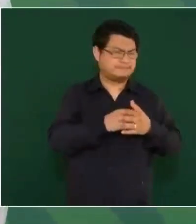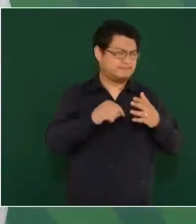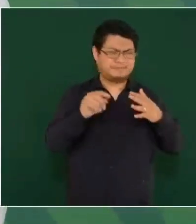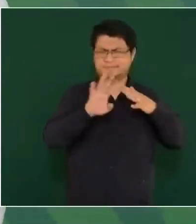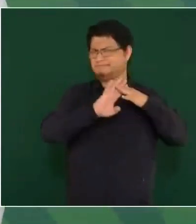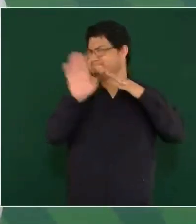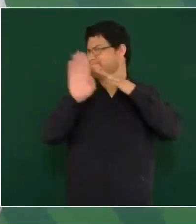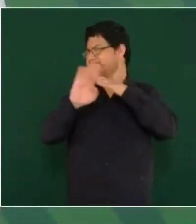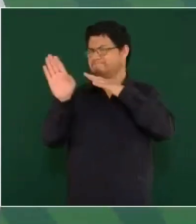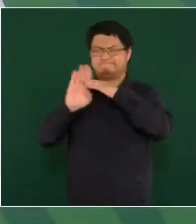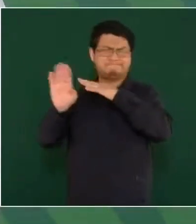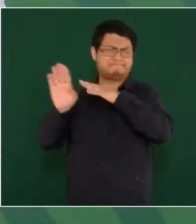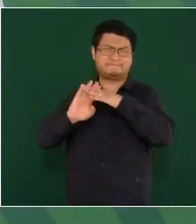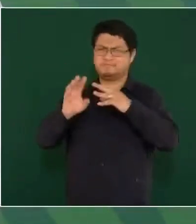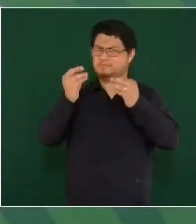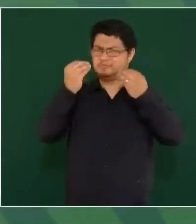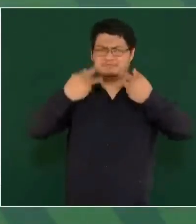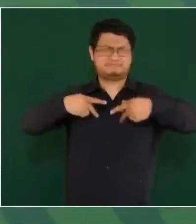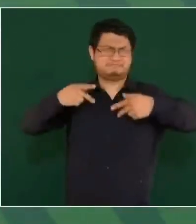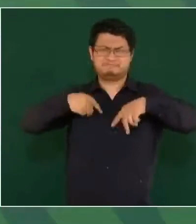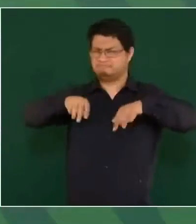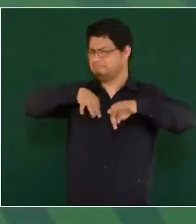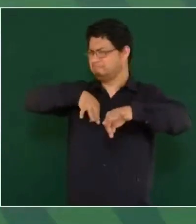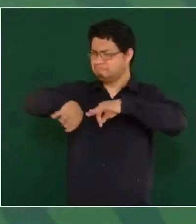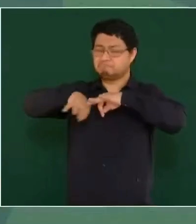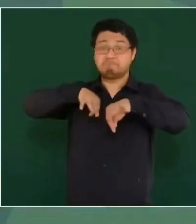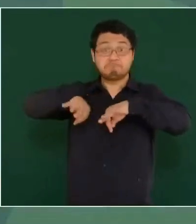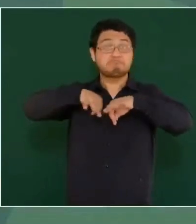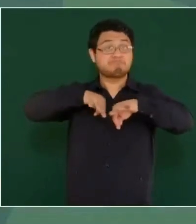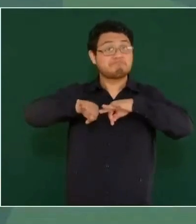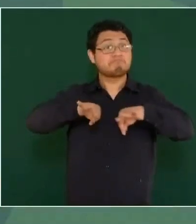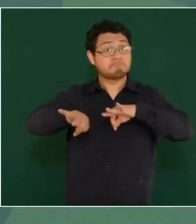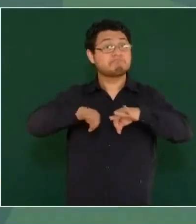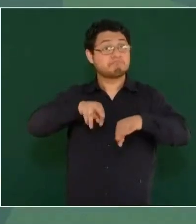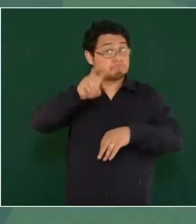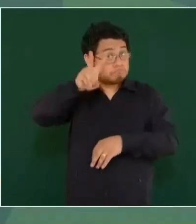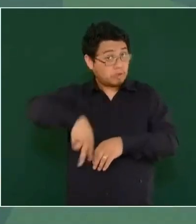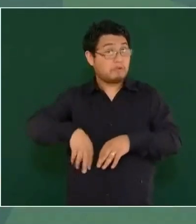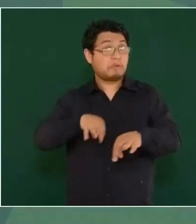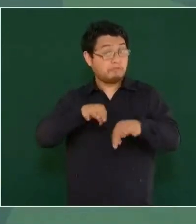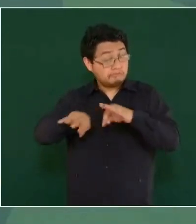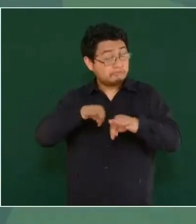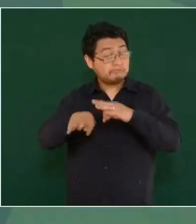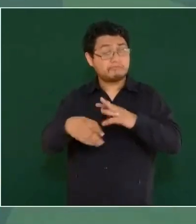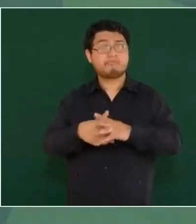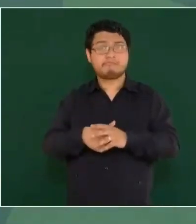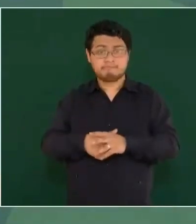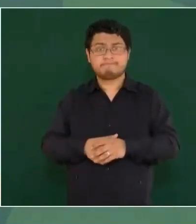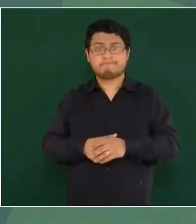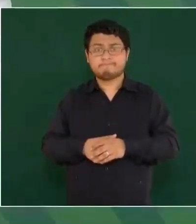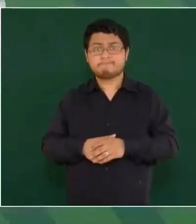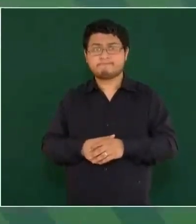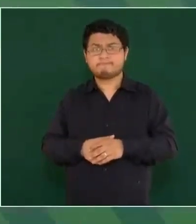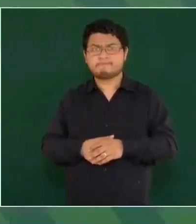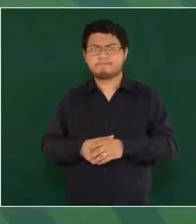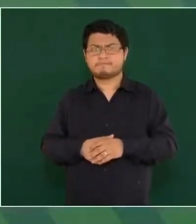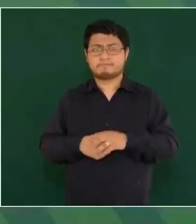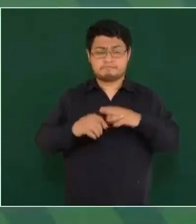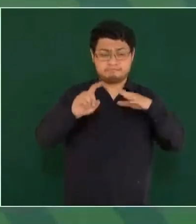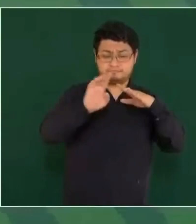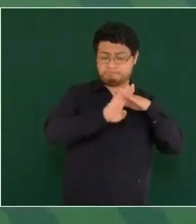mundo son muy trabajadores el migrante es un ser